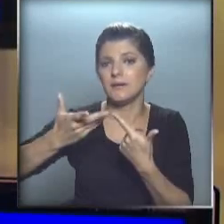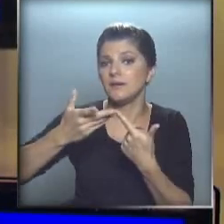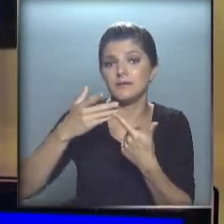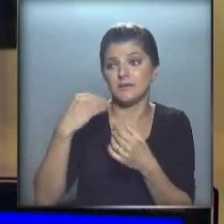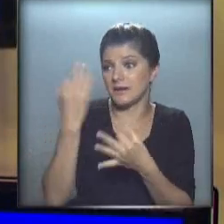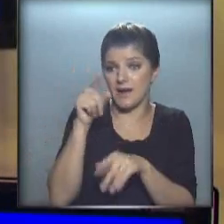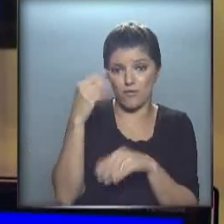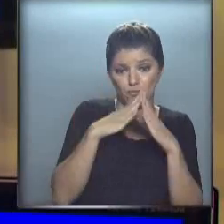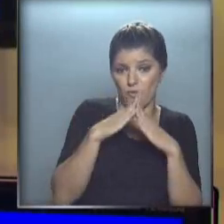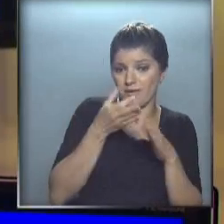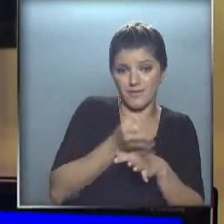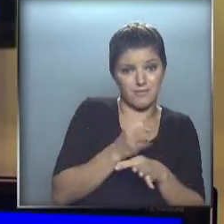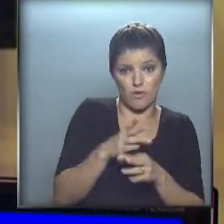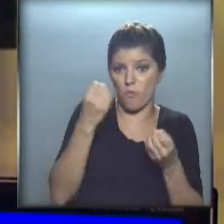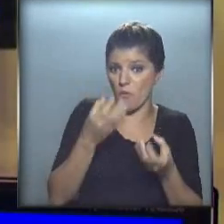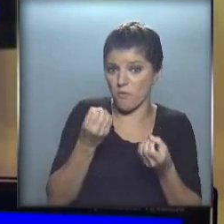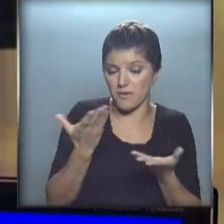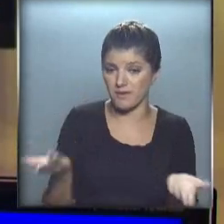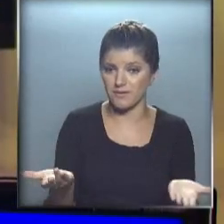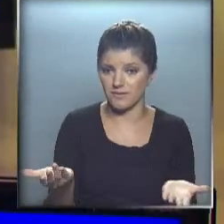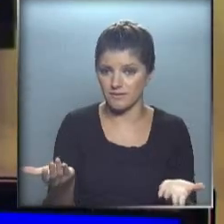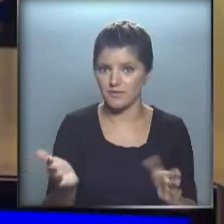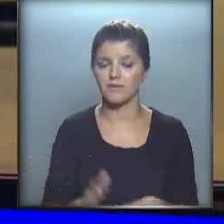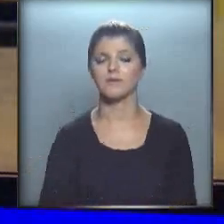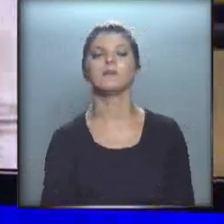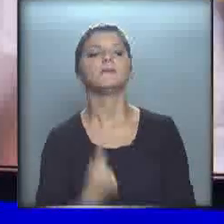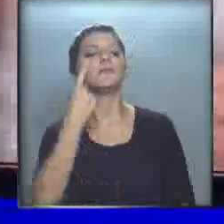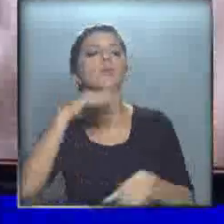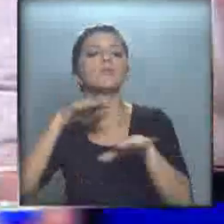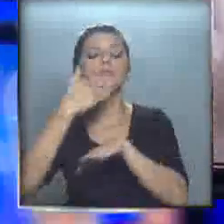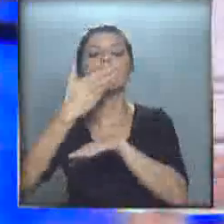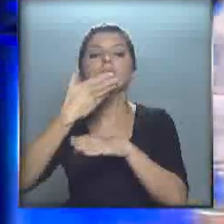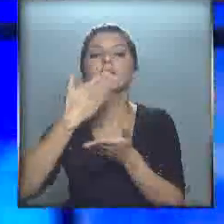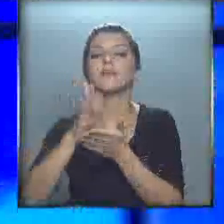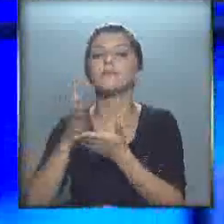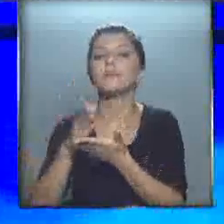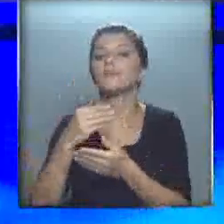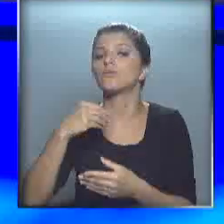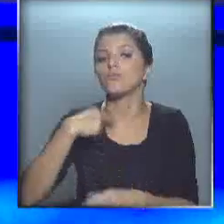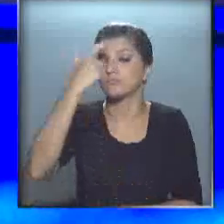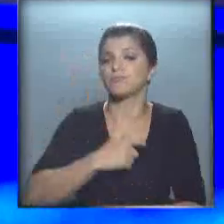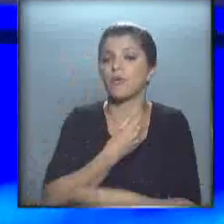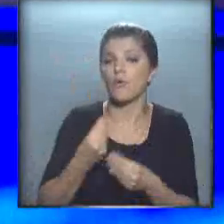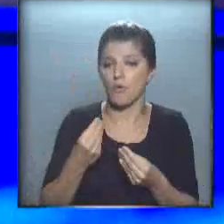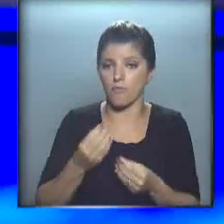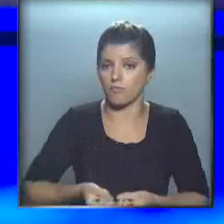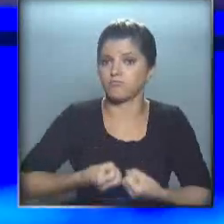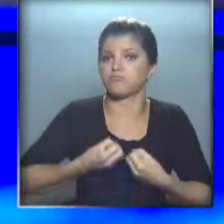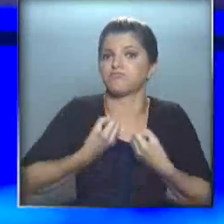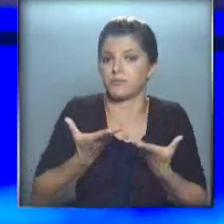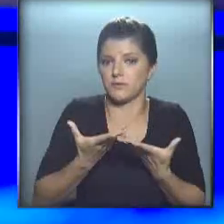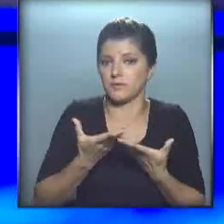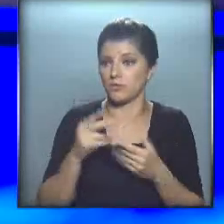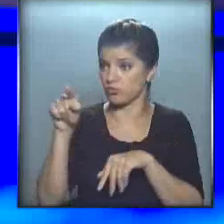embargo tienen una buena educación de parte de la familia. Y ante un acto de discriminación, ¿cómo reacciona uno? ¿Cuál es el impulso que sale?